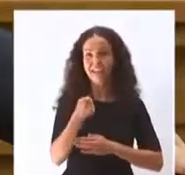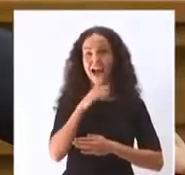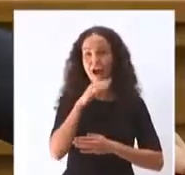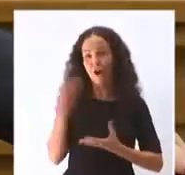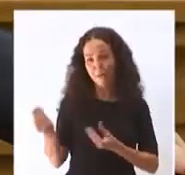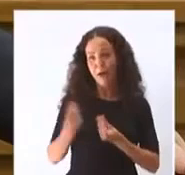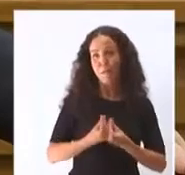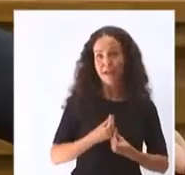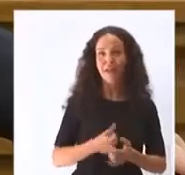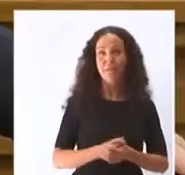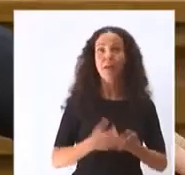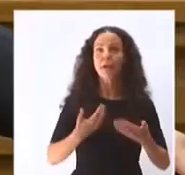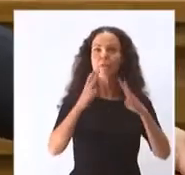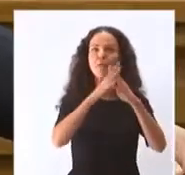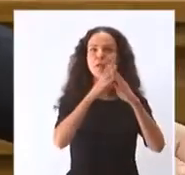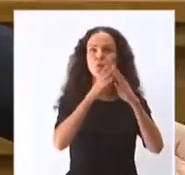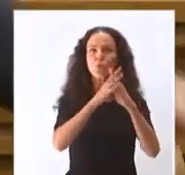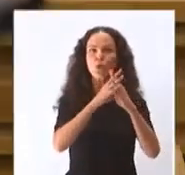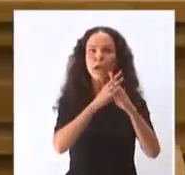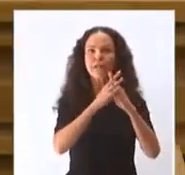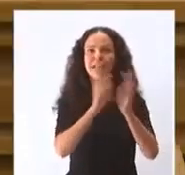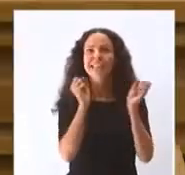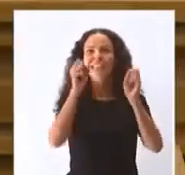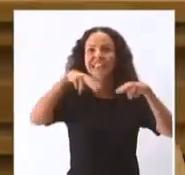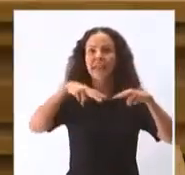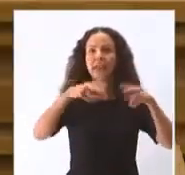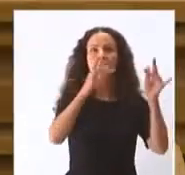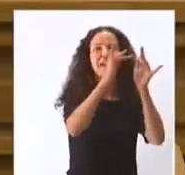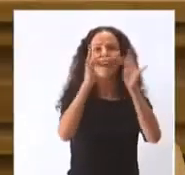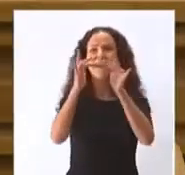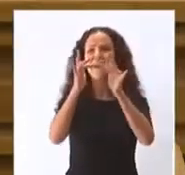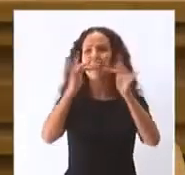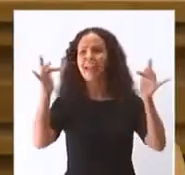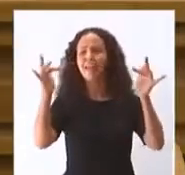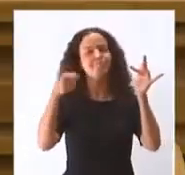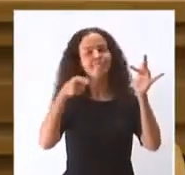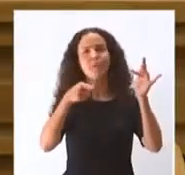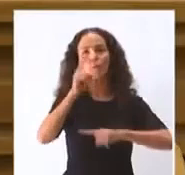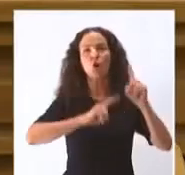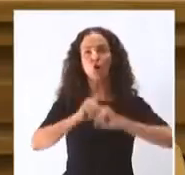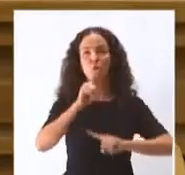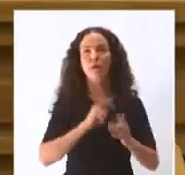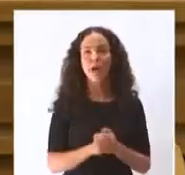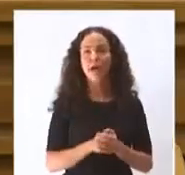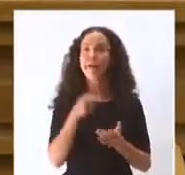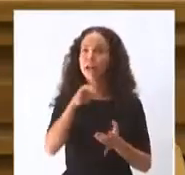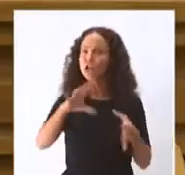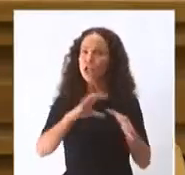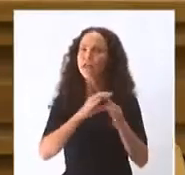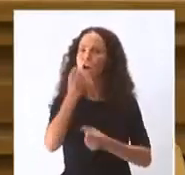infraestructuras y comunicaciones es un eje vertebral existente permanentemente tiene que ver mucho con la economía